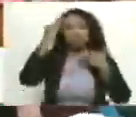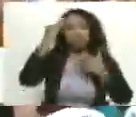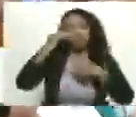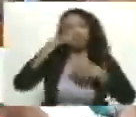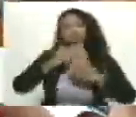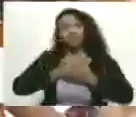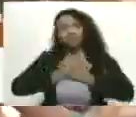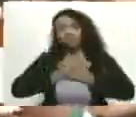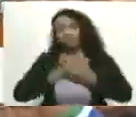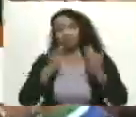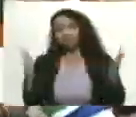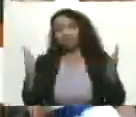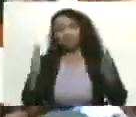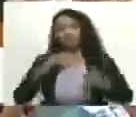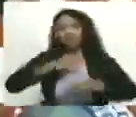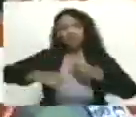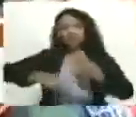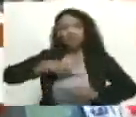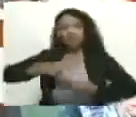¡Saludo solidario!